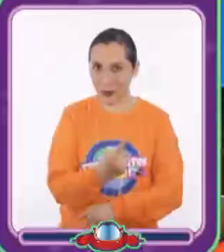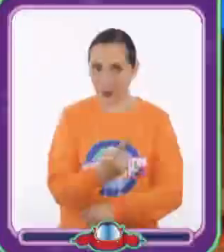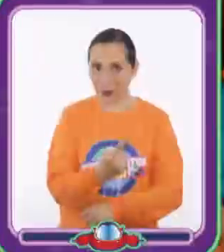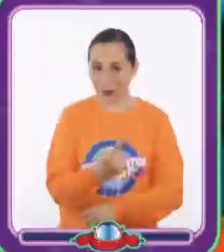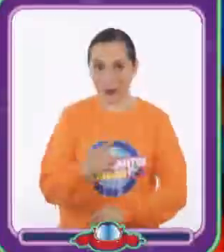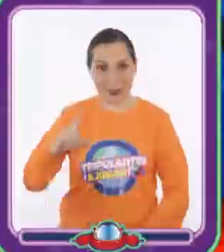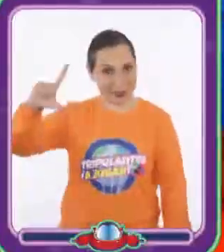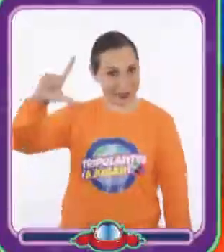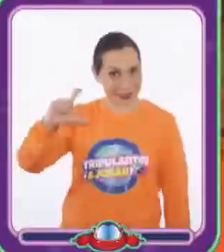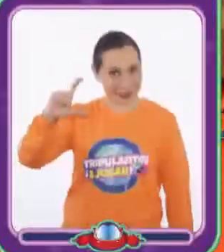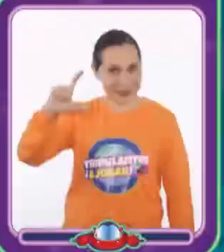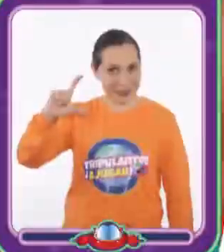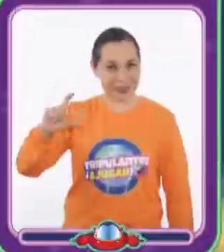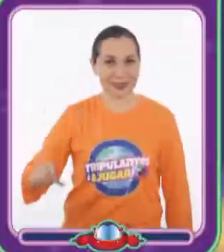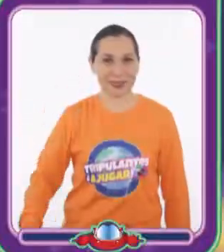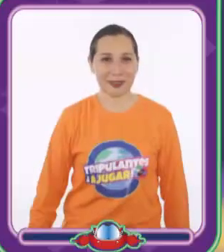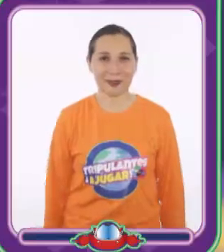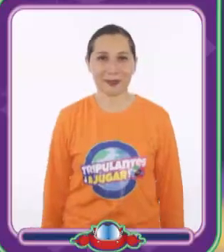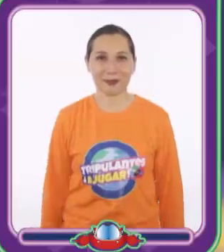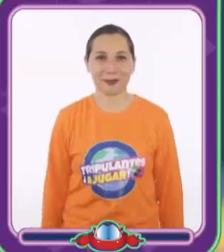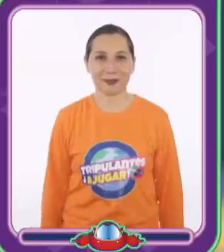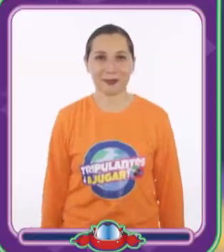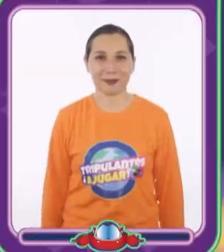1. Selfie.